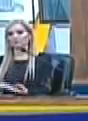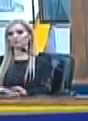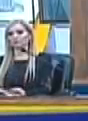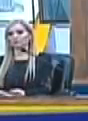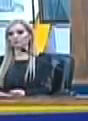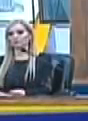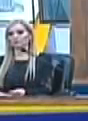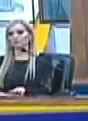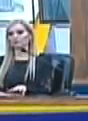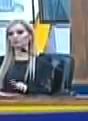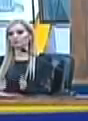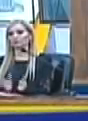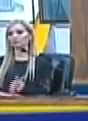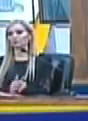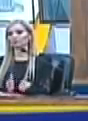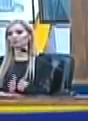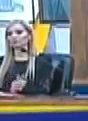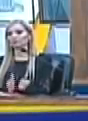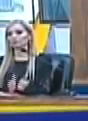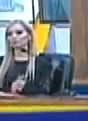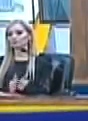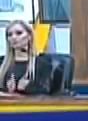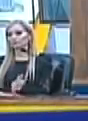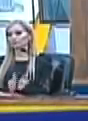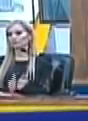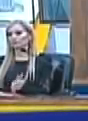presidente de la asamblea nacional